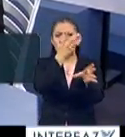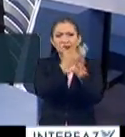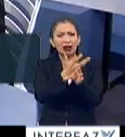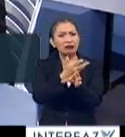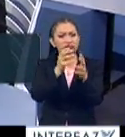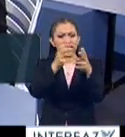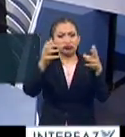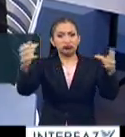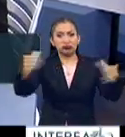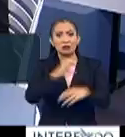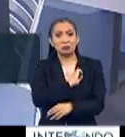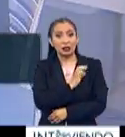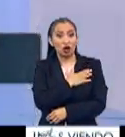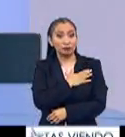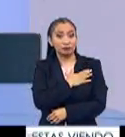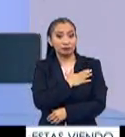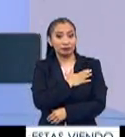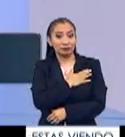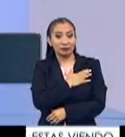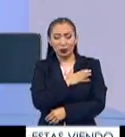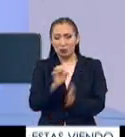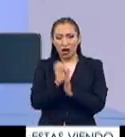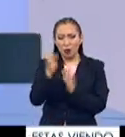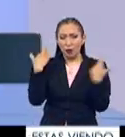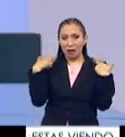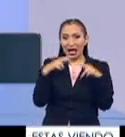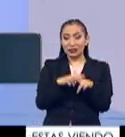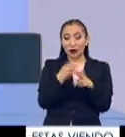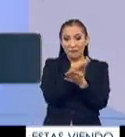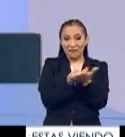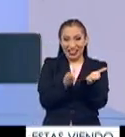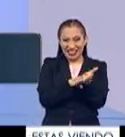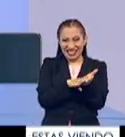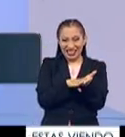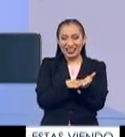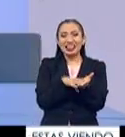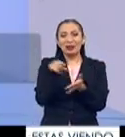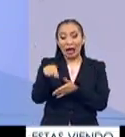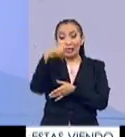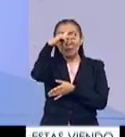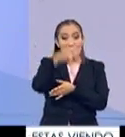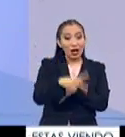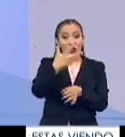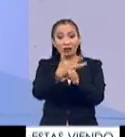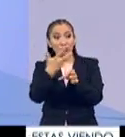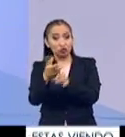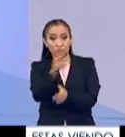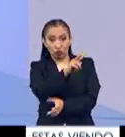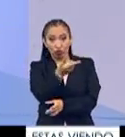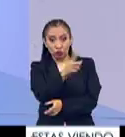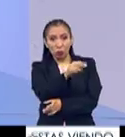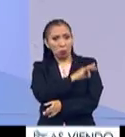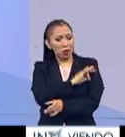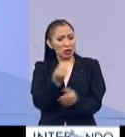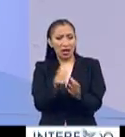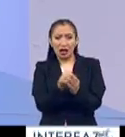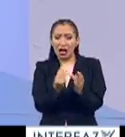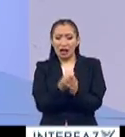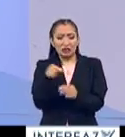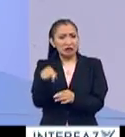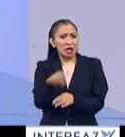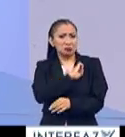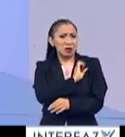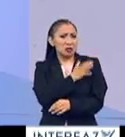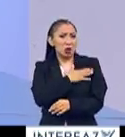está creciendo. Por ejemplo, para un maestro bilingüe, tanto en México, en Estados Unidos, pues puede tomar esta clasecita